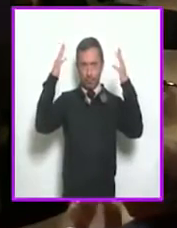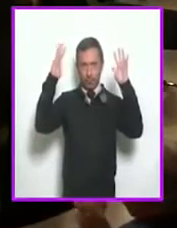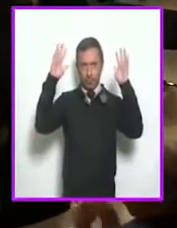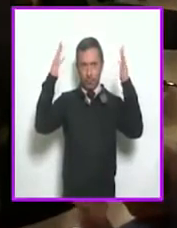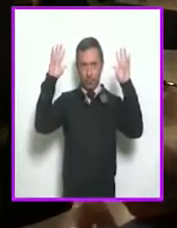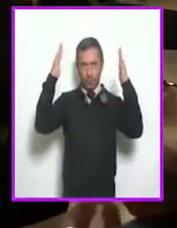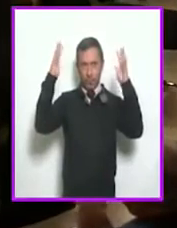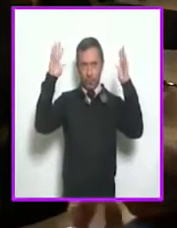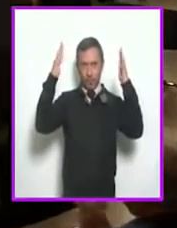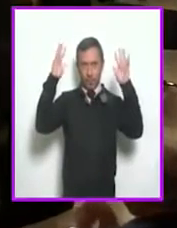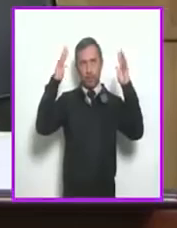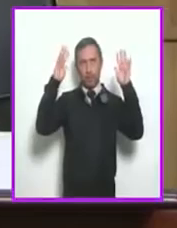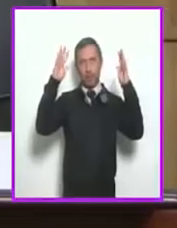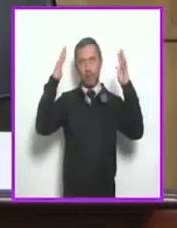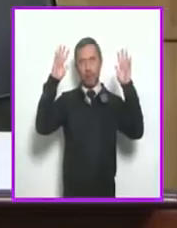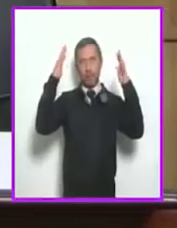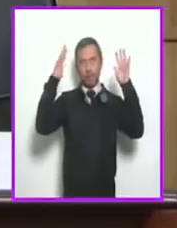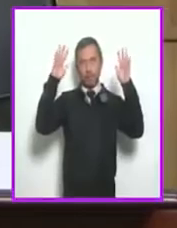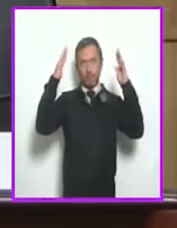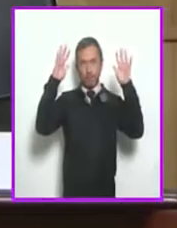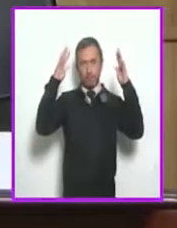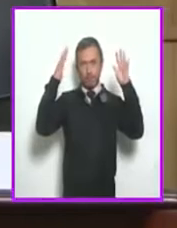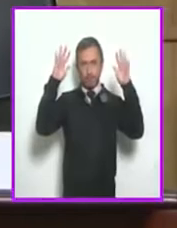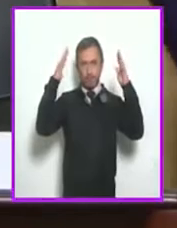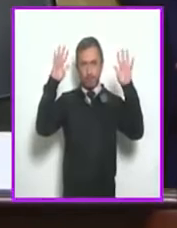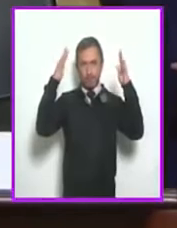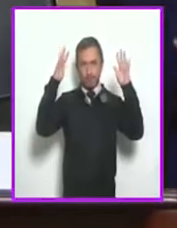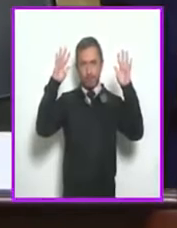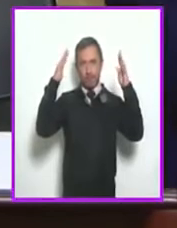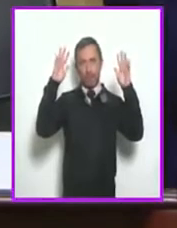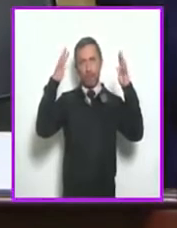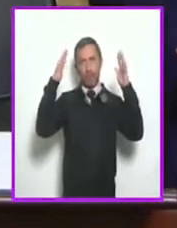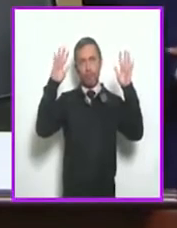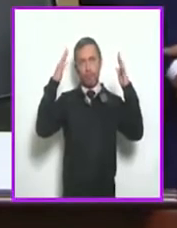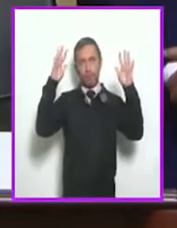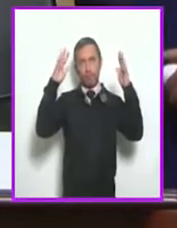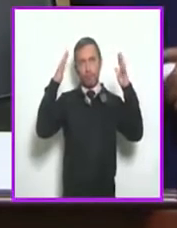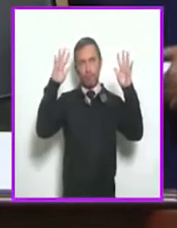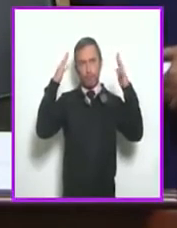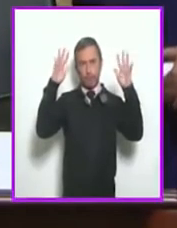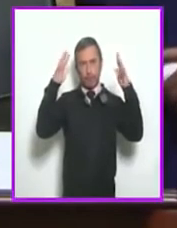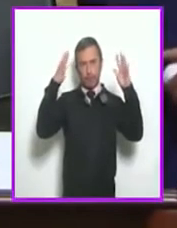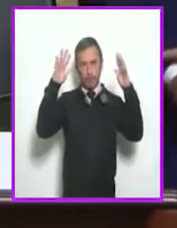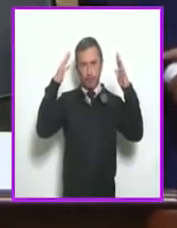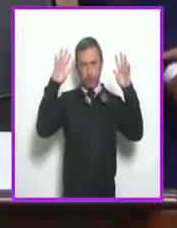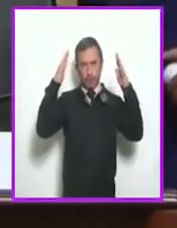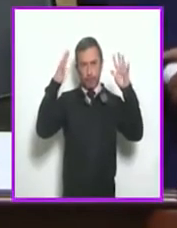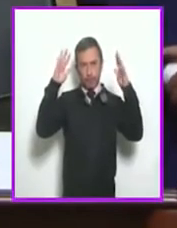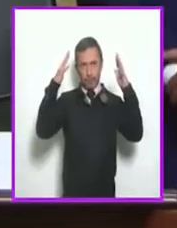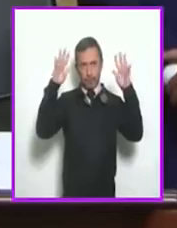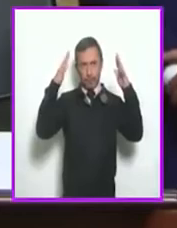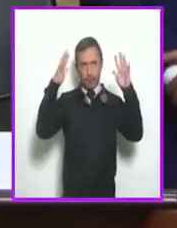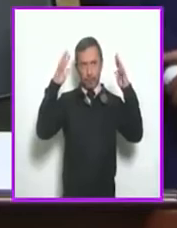a los candidatos que resultaron ganadores. El Instituto Electoral de la Ciudad de México entregó a Claudia Sheinbaum desde el sábado 7 de julio la constancia de